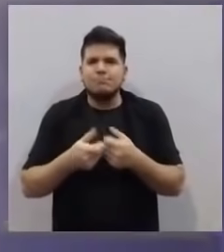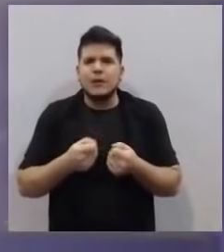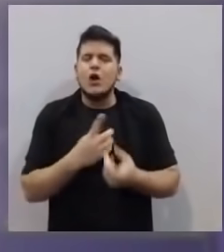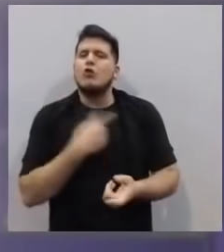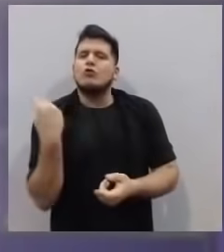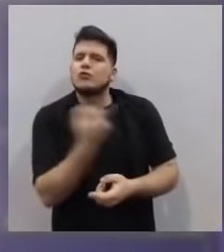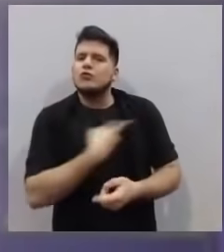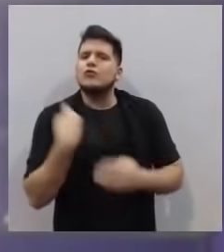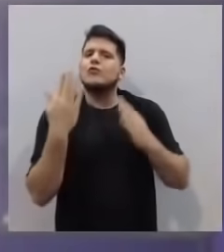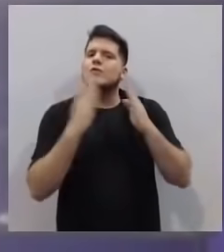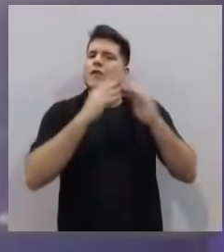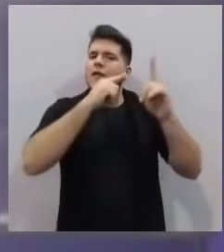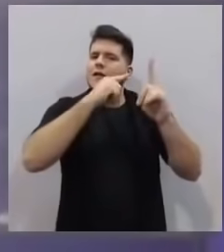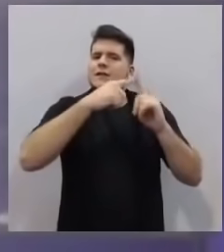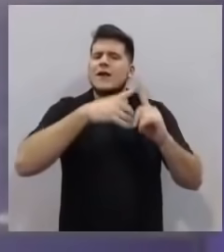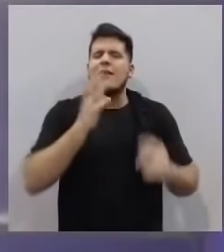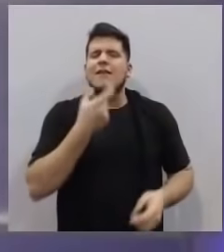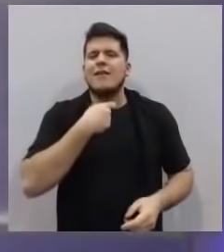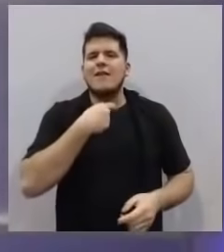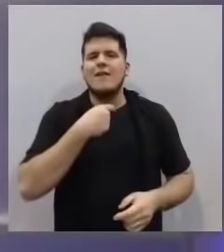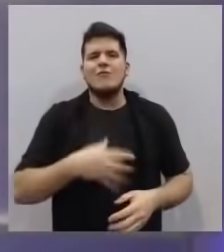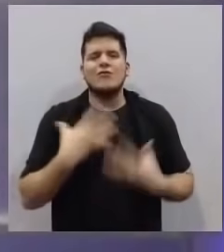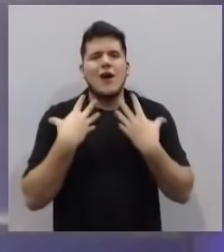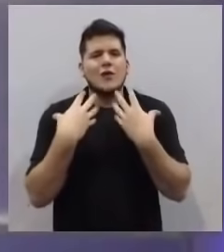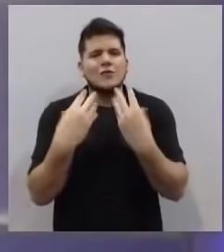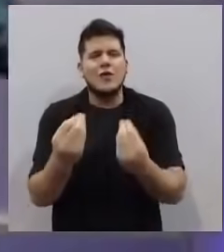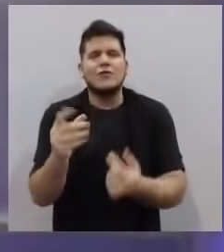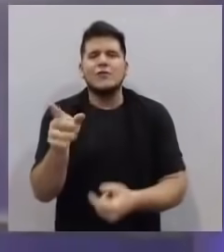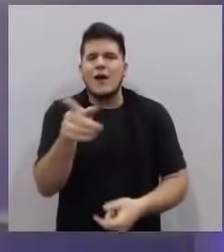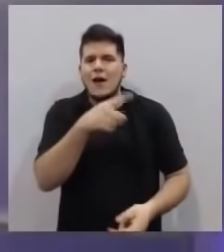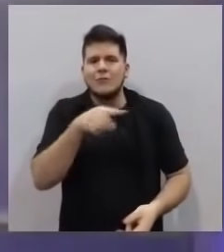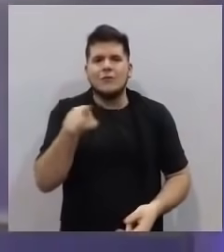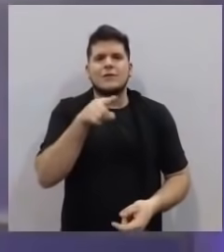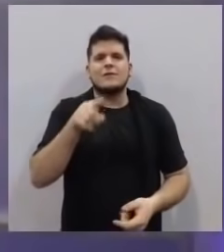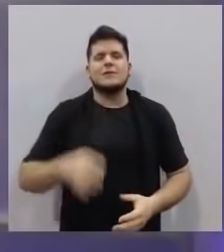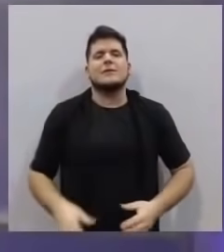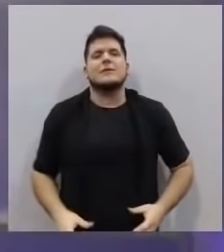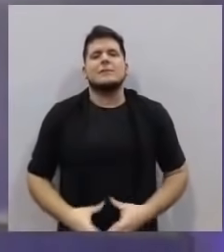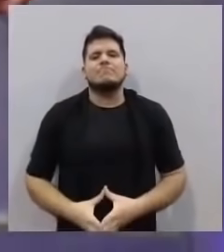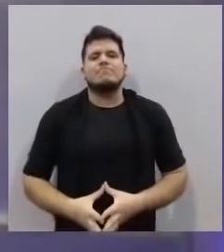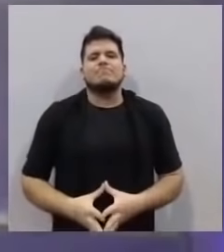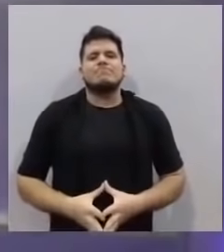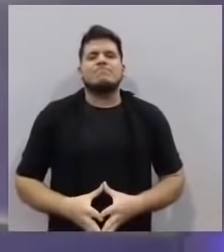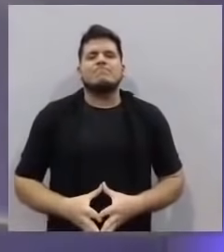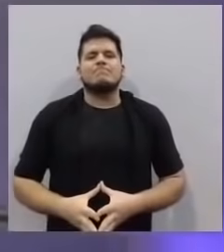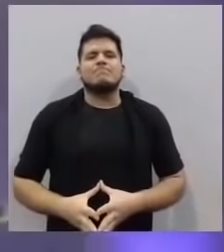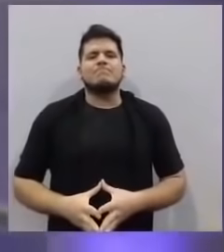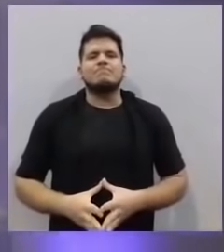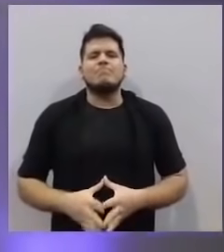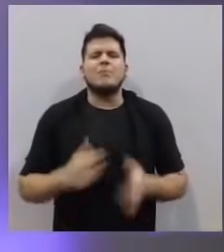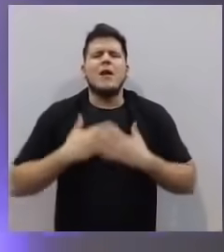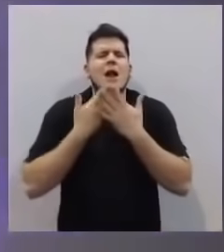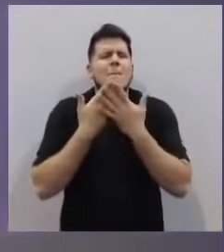favores la pala y de misericordia donde se va a renovar su